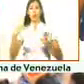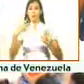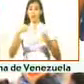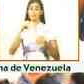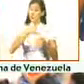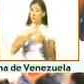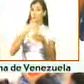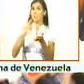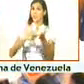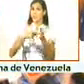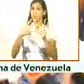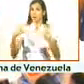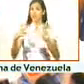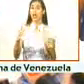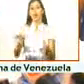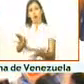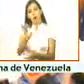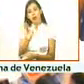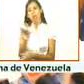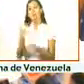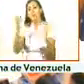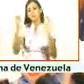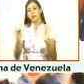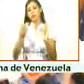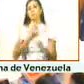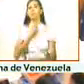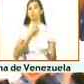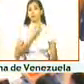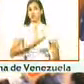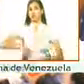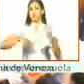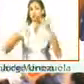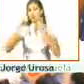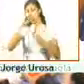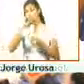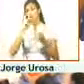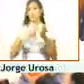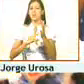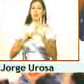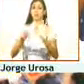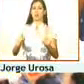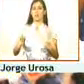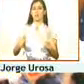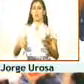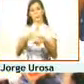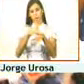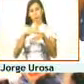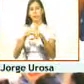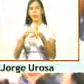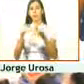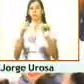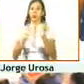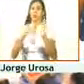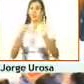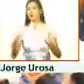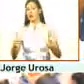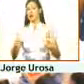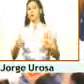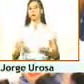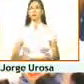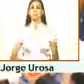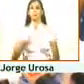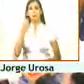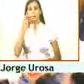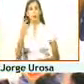presidente Chávez como presidente de la República Bolivariana de Venezuela en el año 2006, perdón, y que lo ha ratificado en